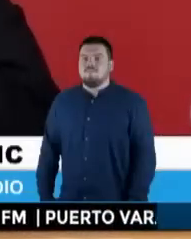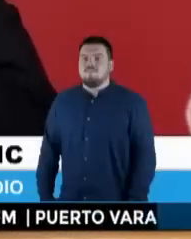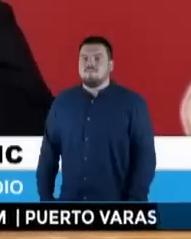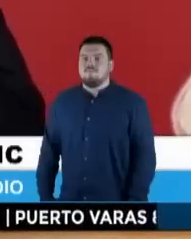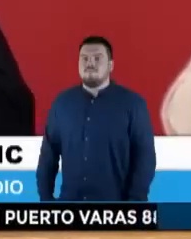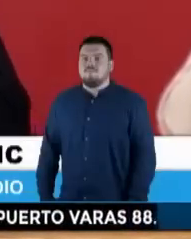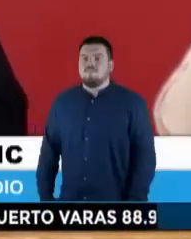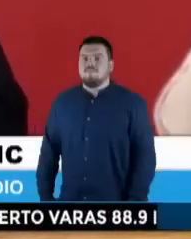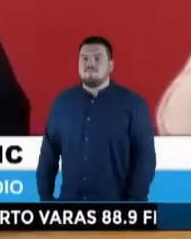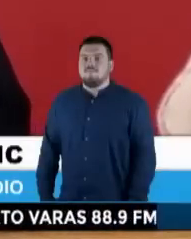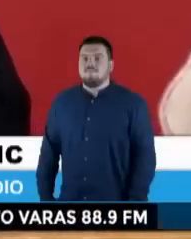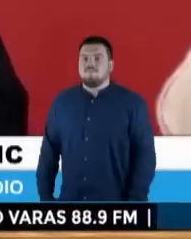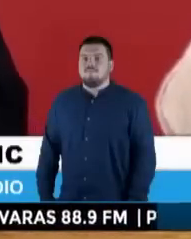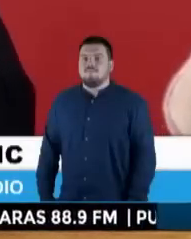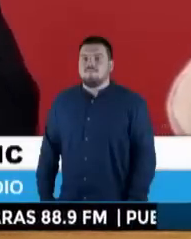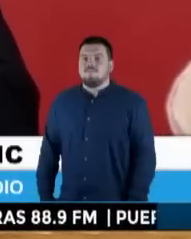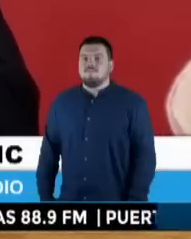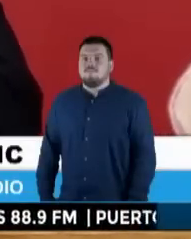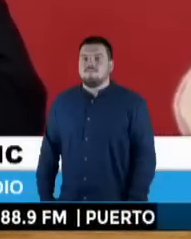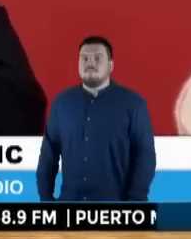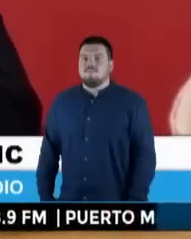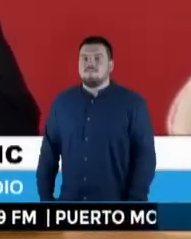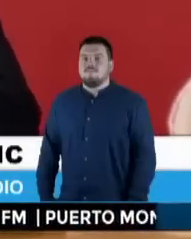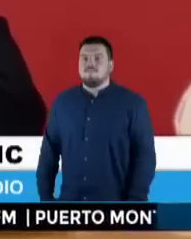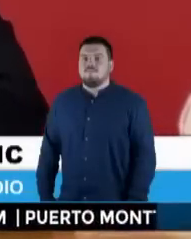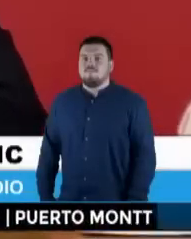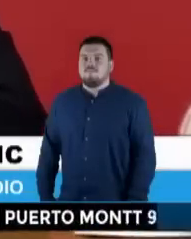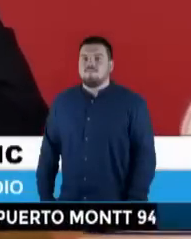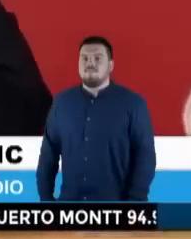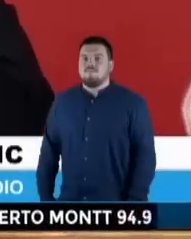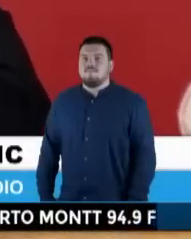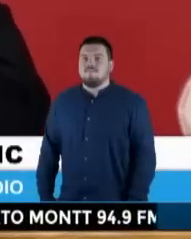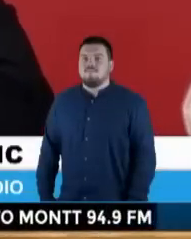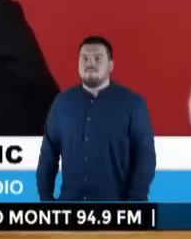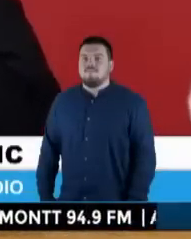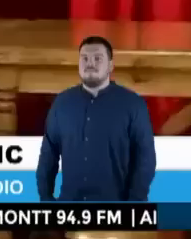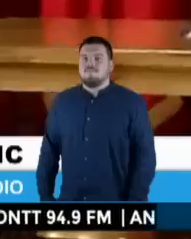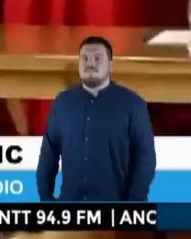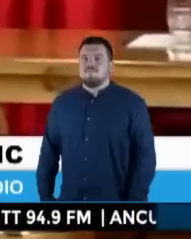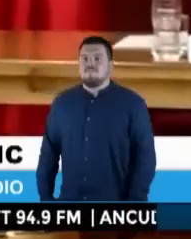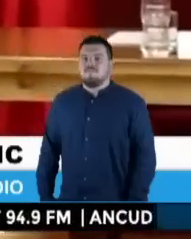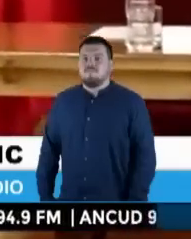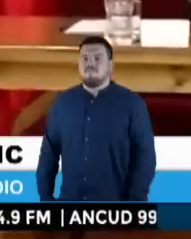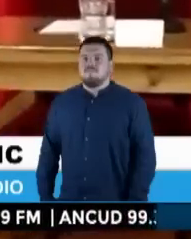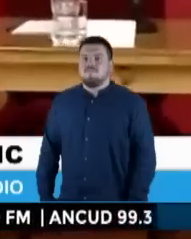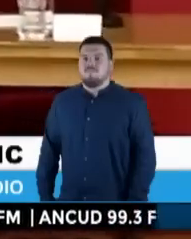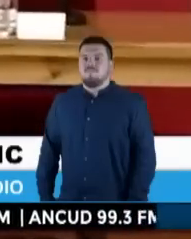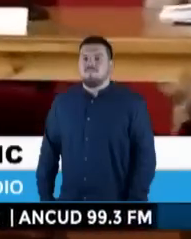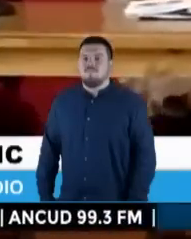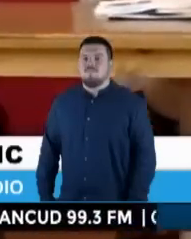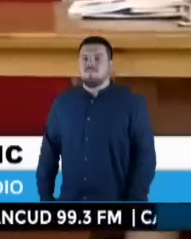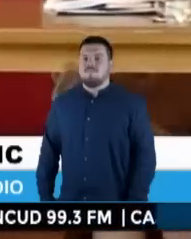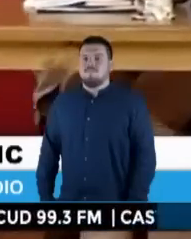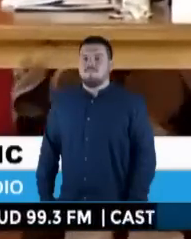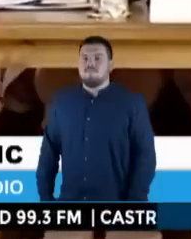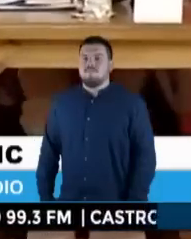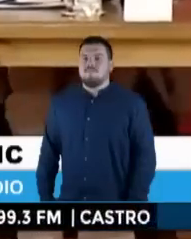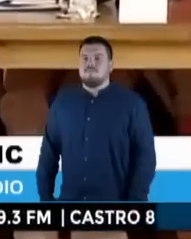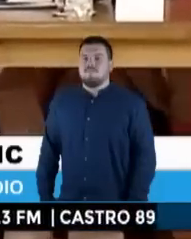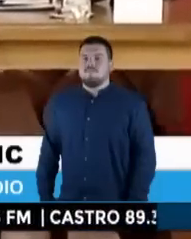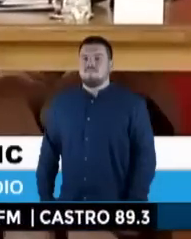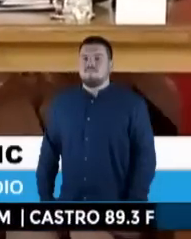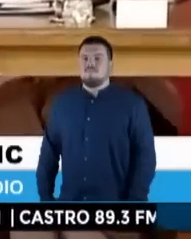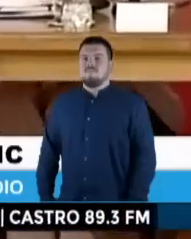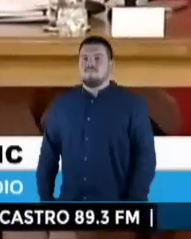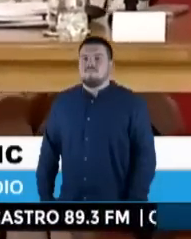encuesta Pulso Ciudadano, donde atribuyen, por ejemplo, la gestión a los incendios forestales. Todo eso está sobre la mesa y se va